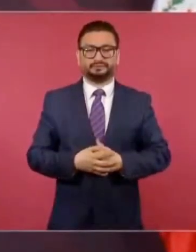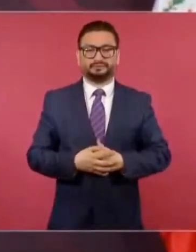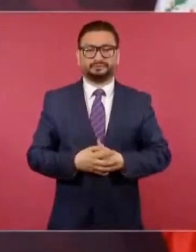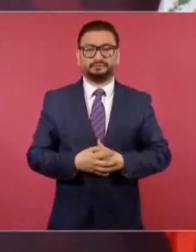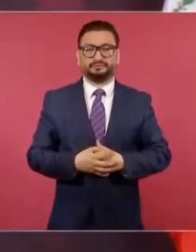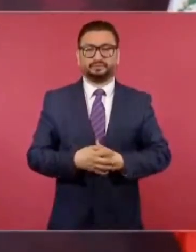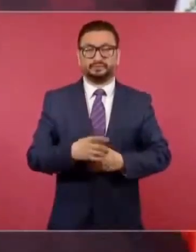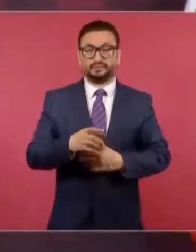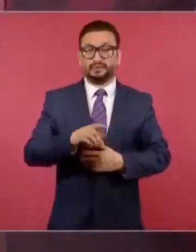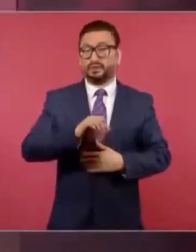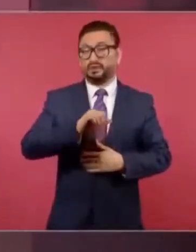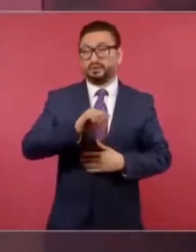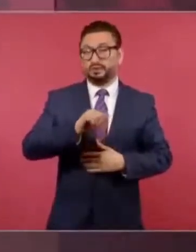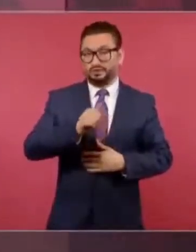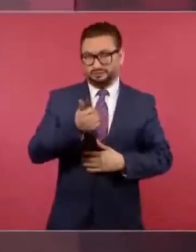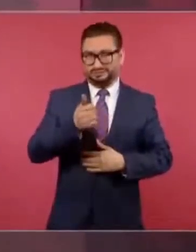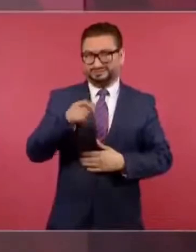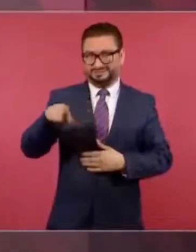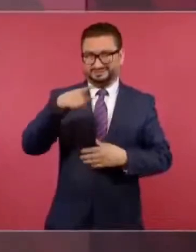Los demás será que platiquen